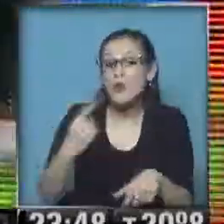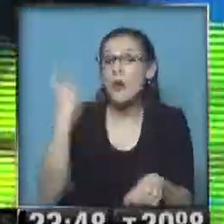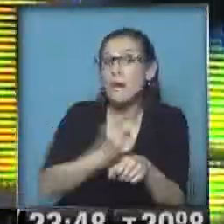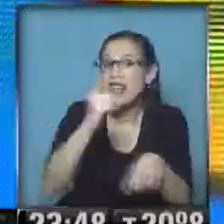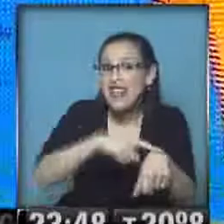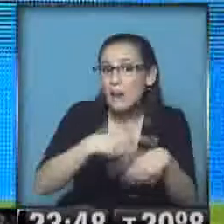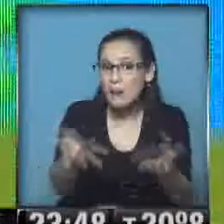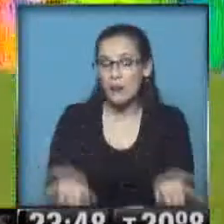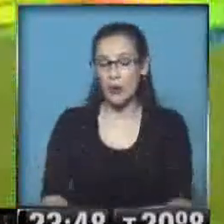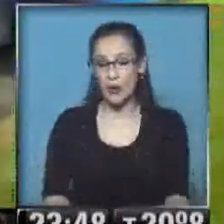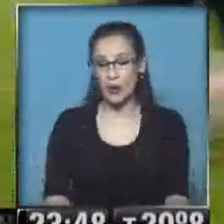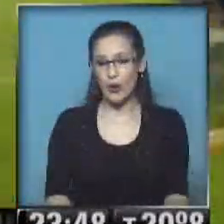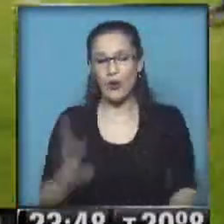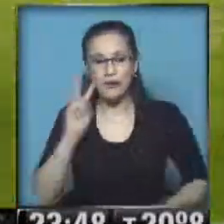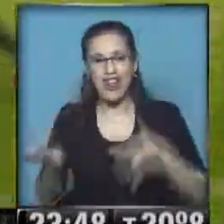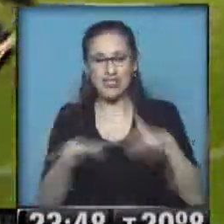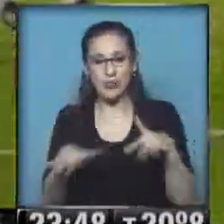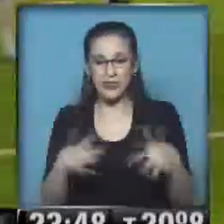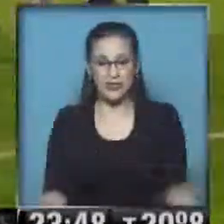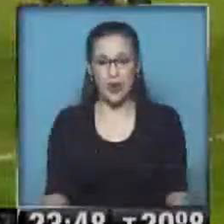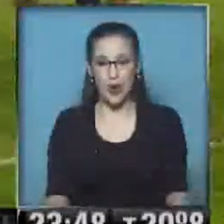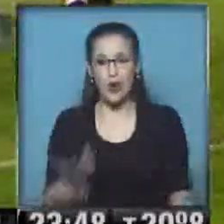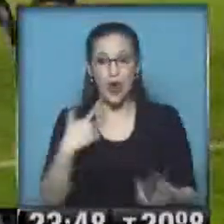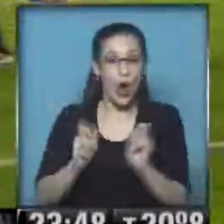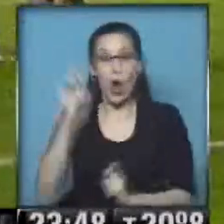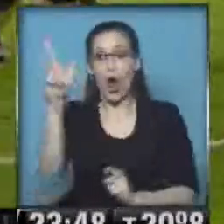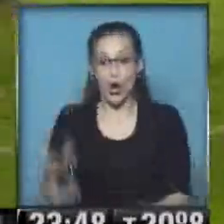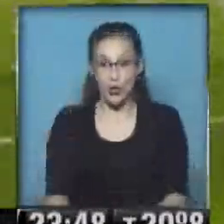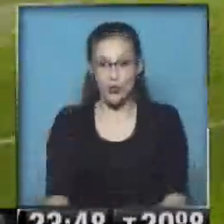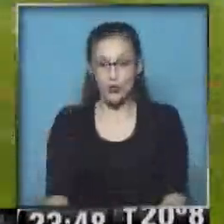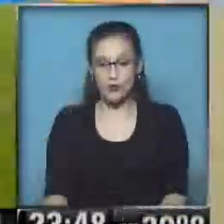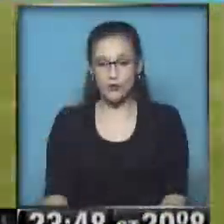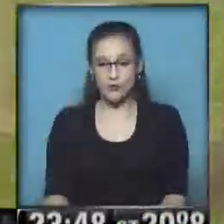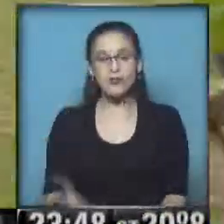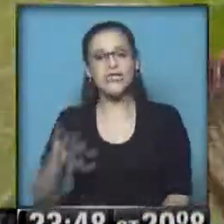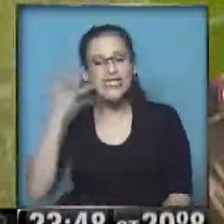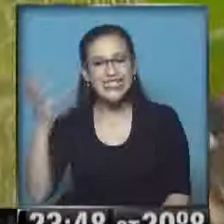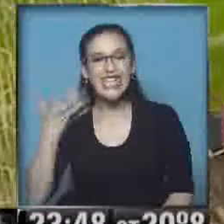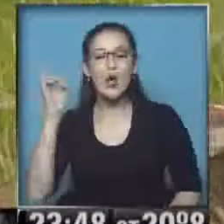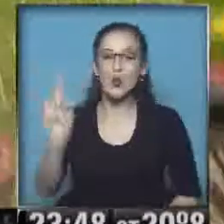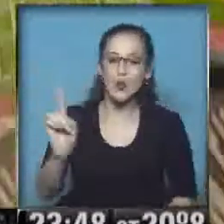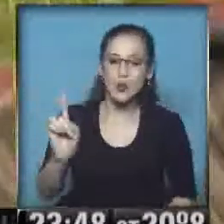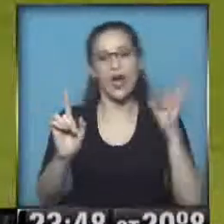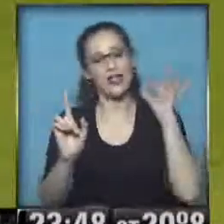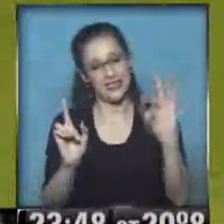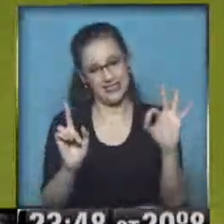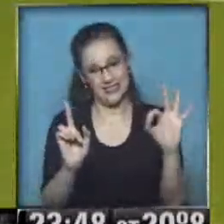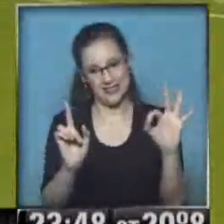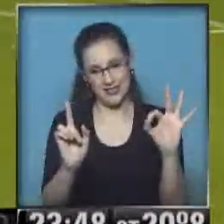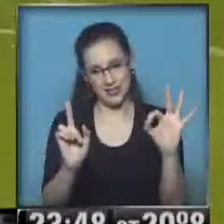Y fíjense, esta situación de pelota parada. Llegaba el centro y Tigre se ponía 1-0 arriba. El testazo de